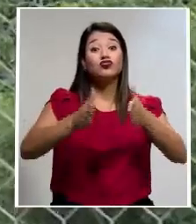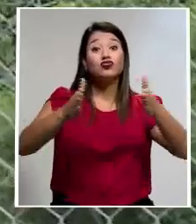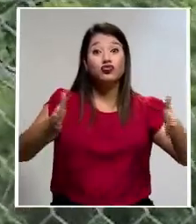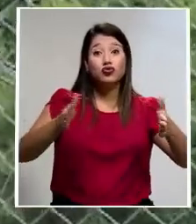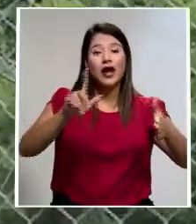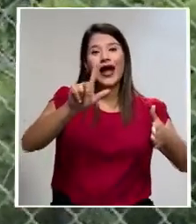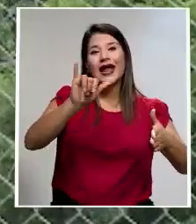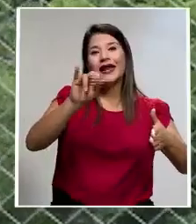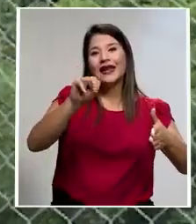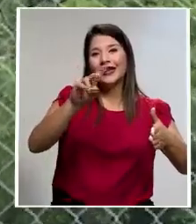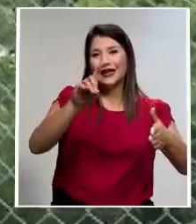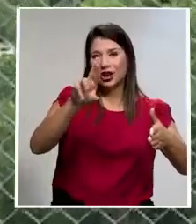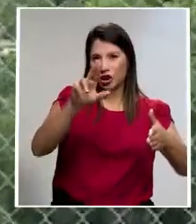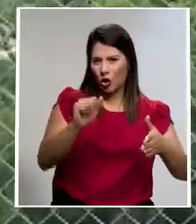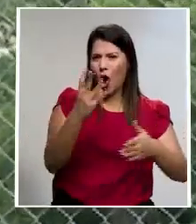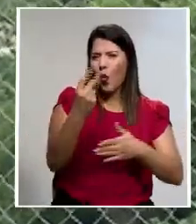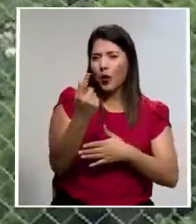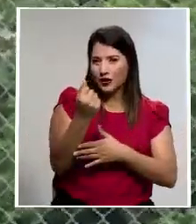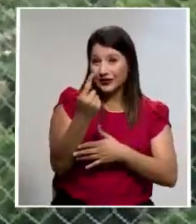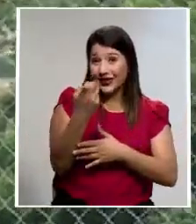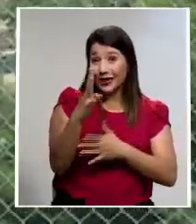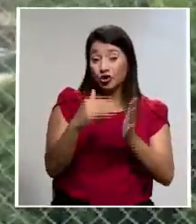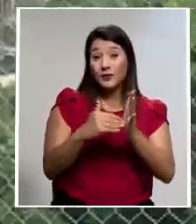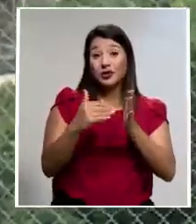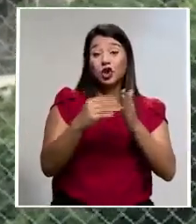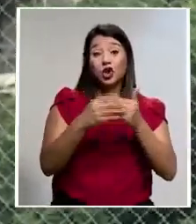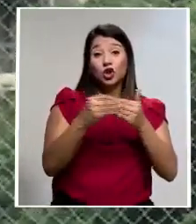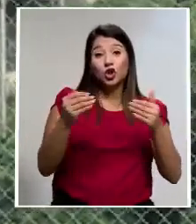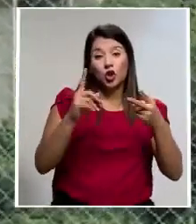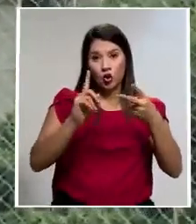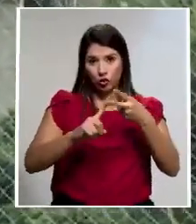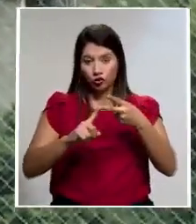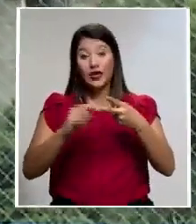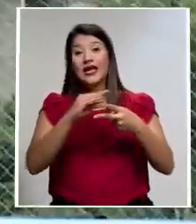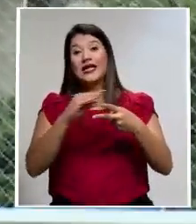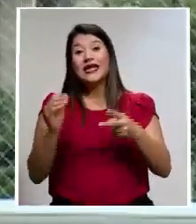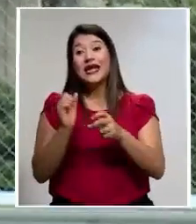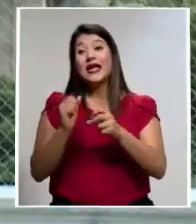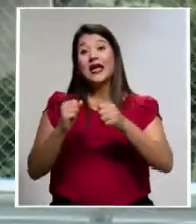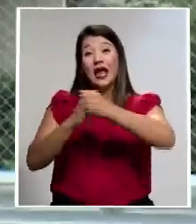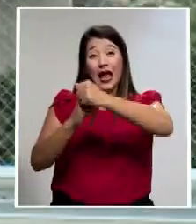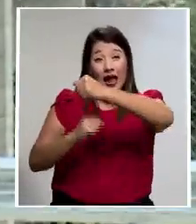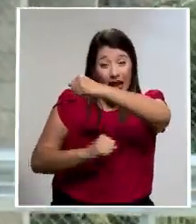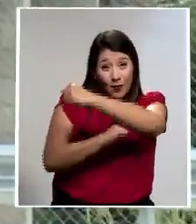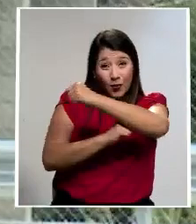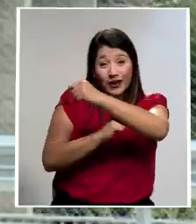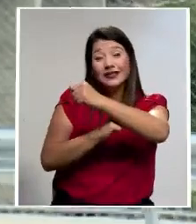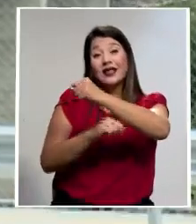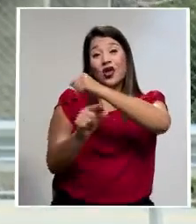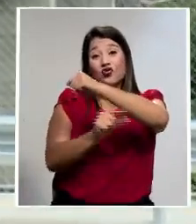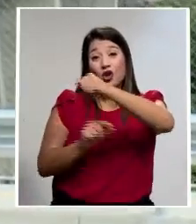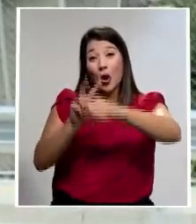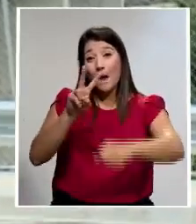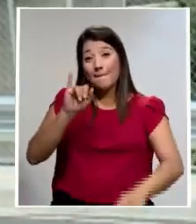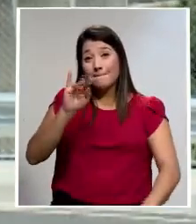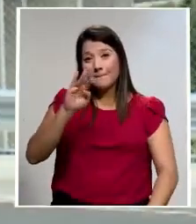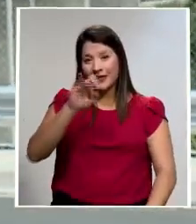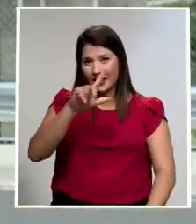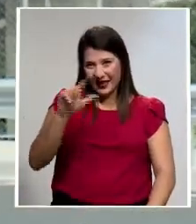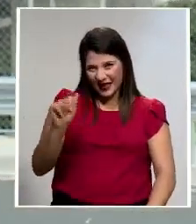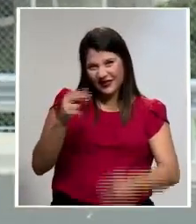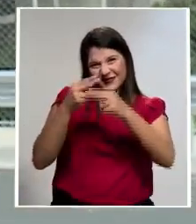radial Lindora por un valor de $14 millones y de la reconstrucción del viejo puente sobre el río Virilla, conocido como Puente